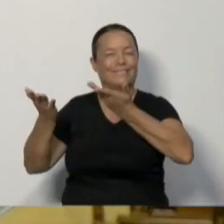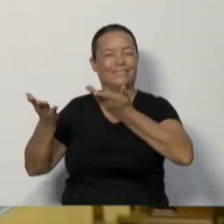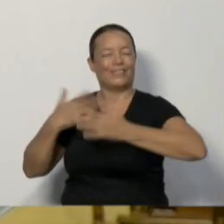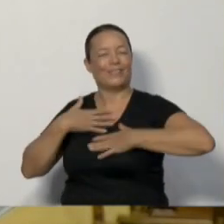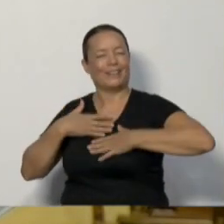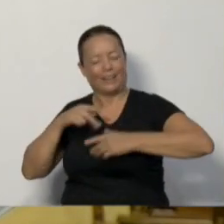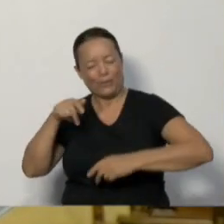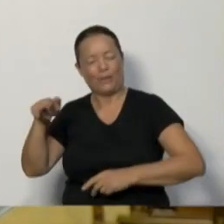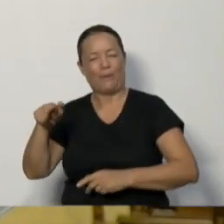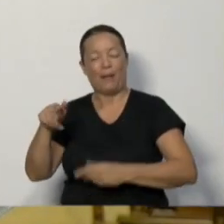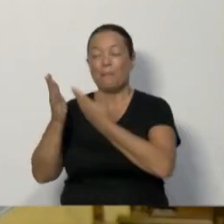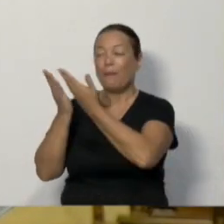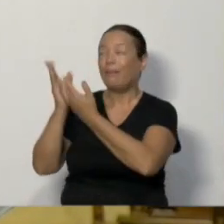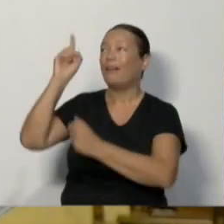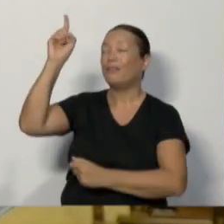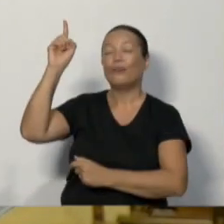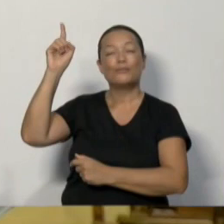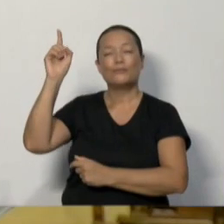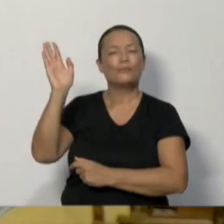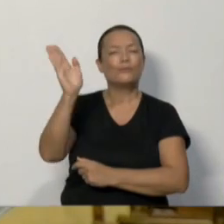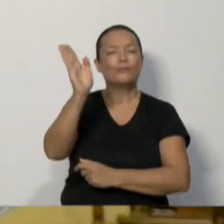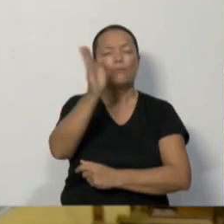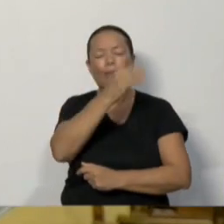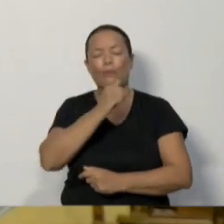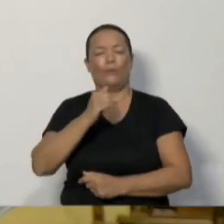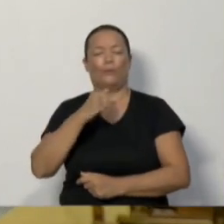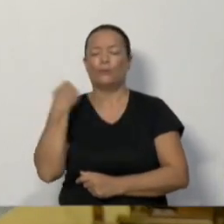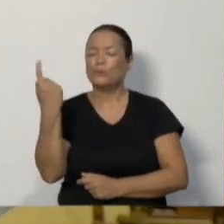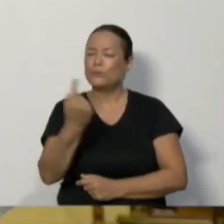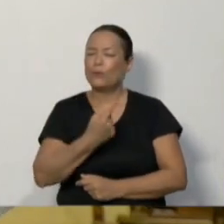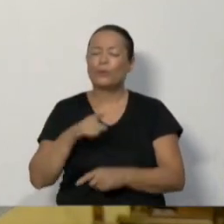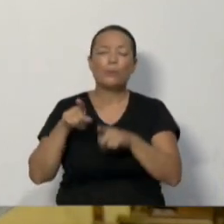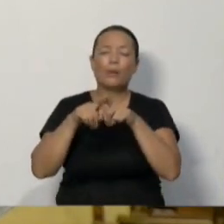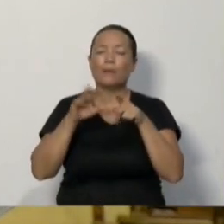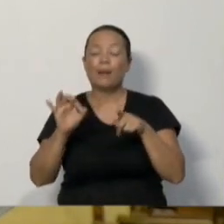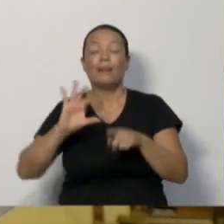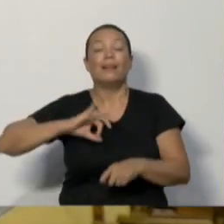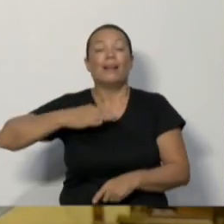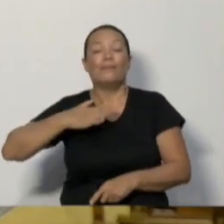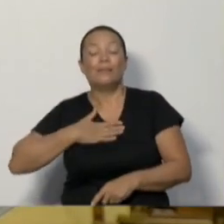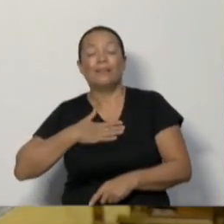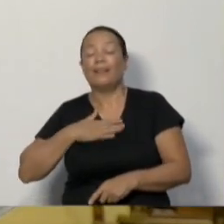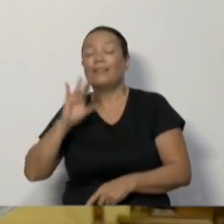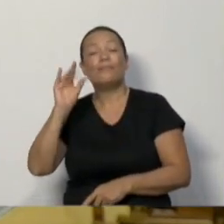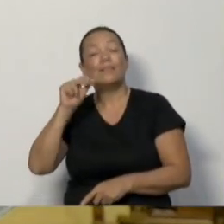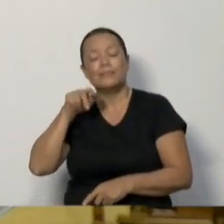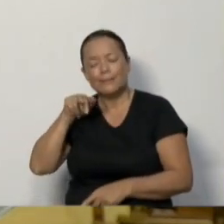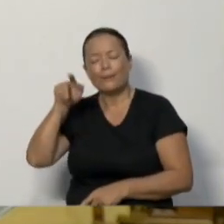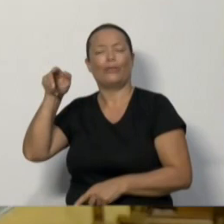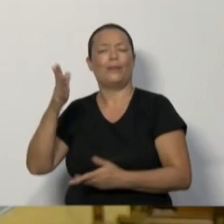juntos a Dios por todos nosotros, por todos los hermanos que la vida se les hace cuesta